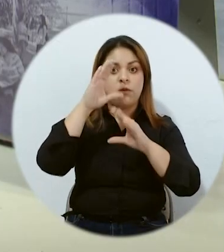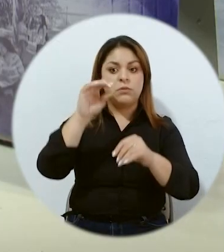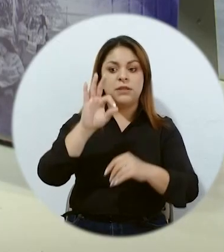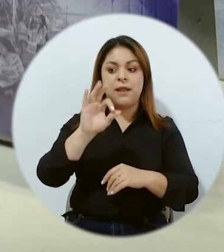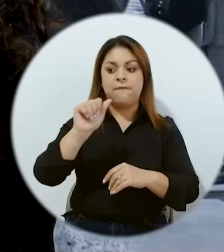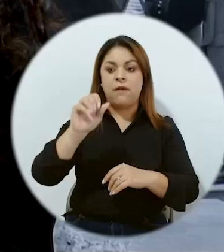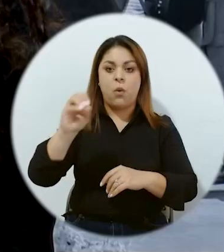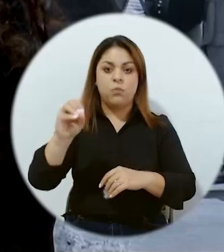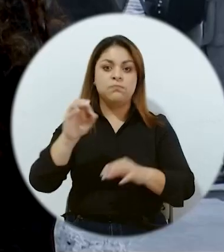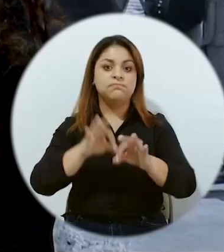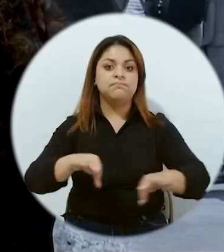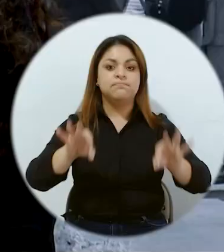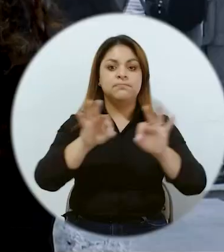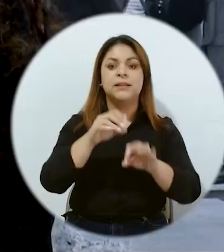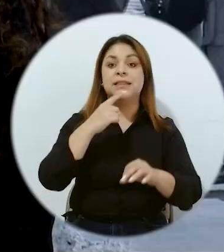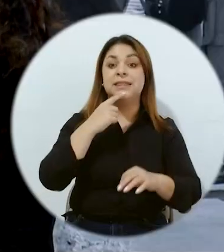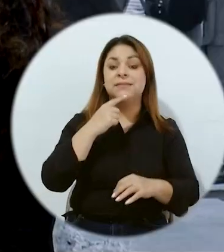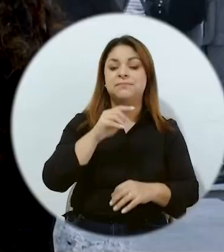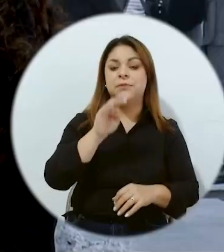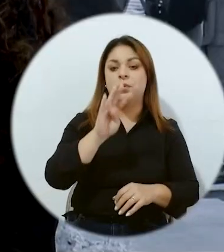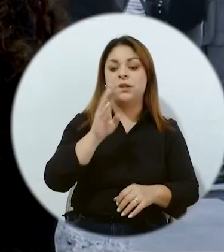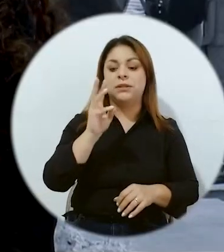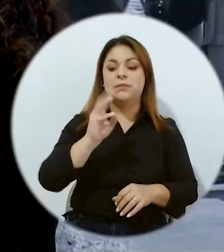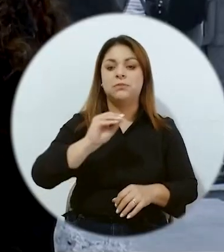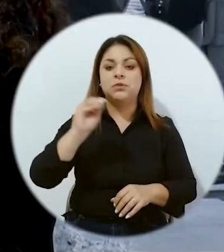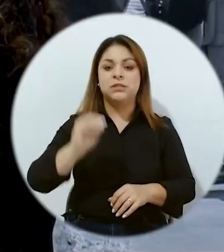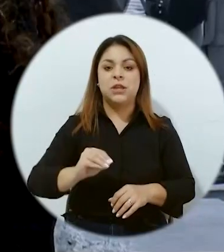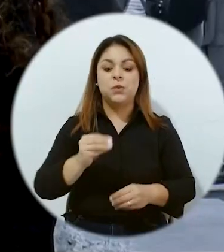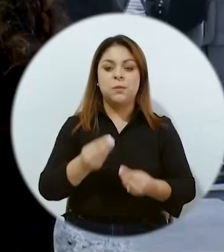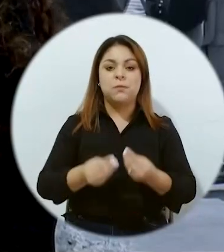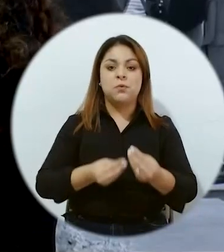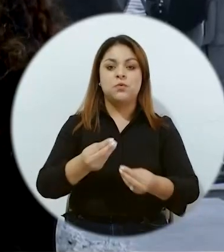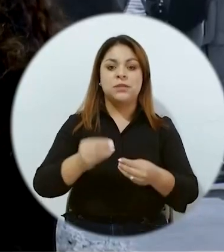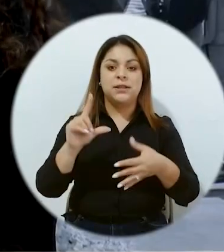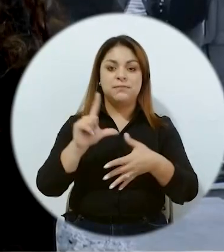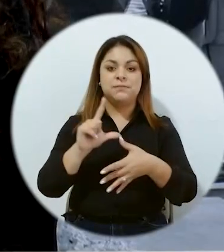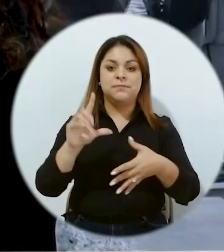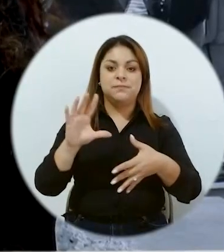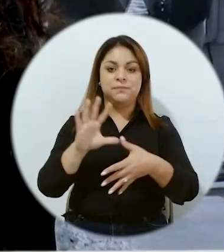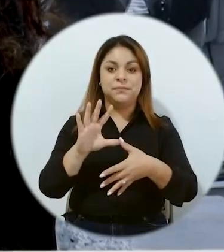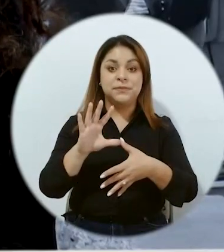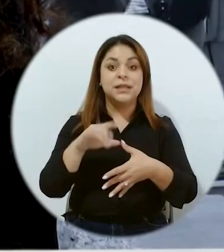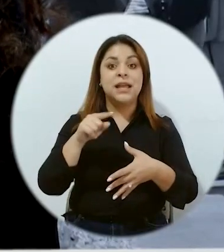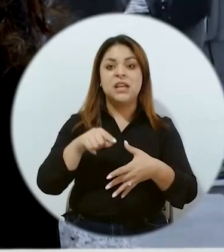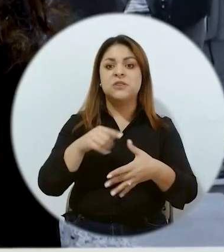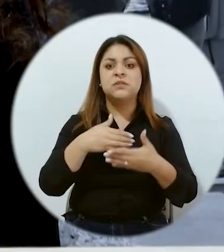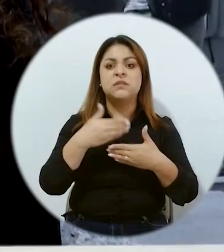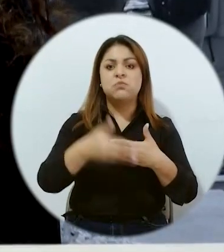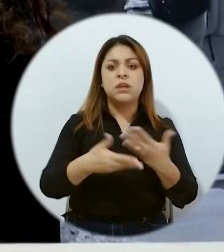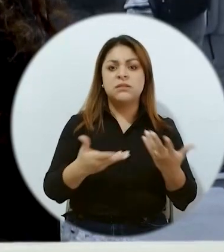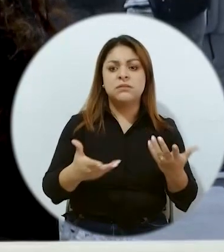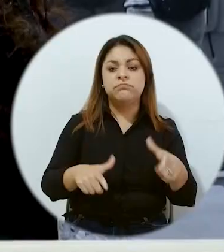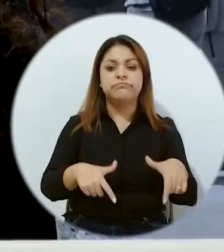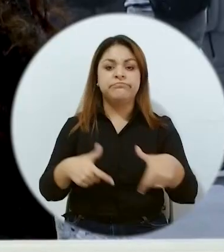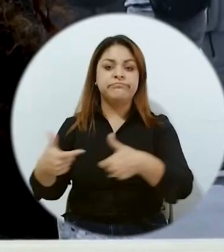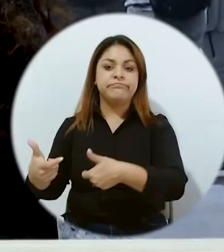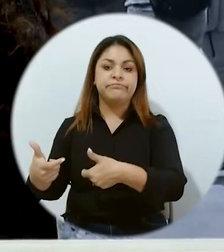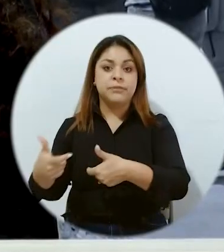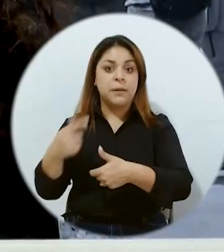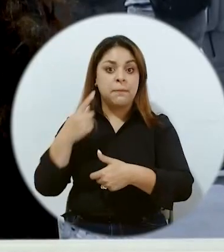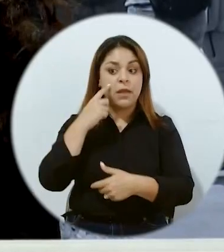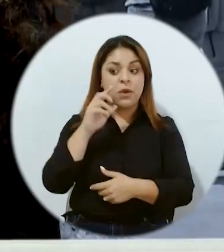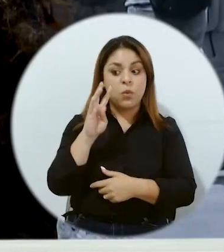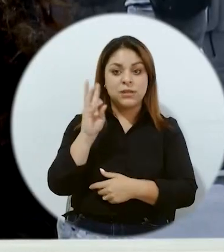a resaltar un dato de la FAO que me parece muy importante, y es que el 46% de lo que se produce en Latinoamérica